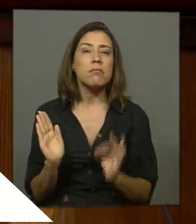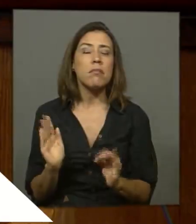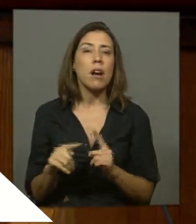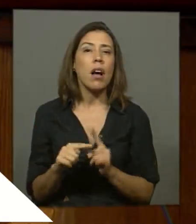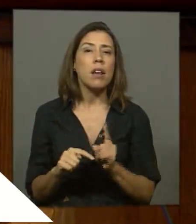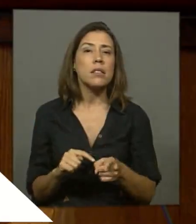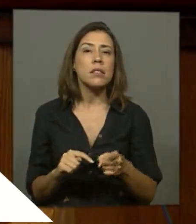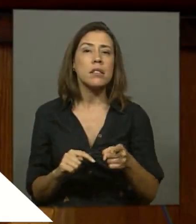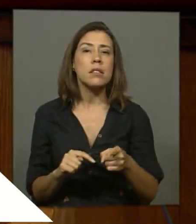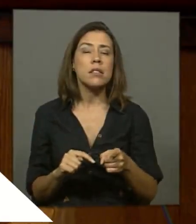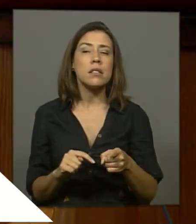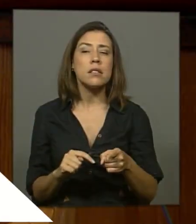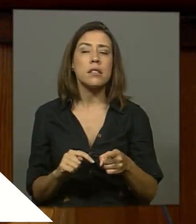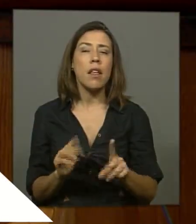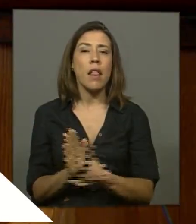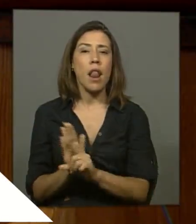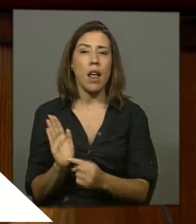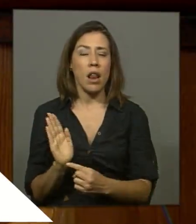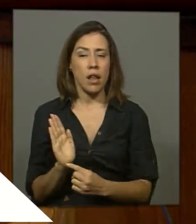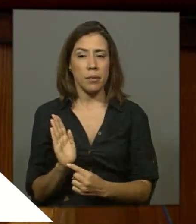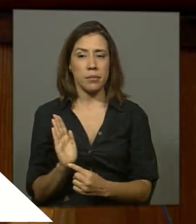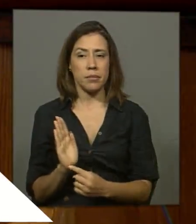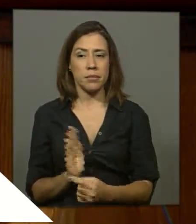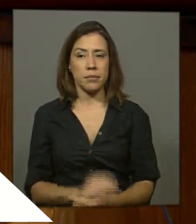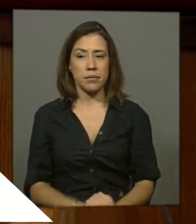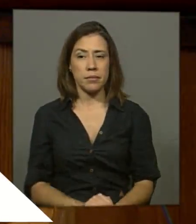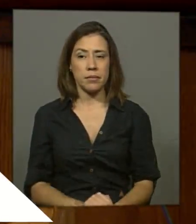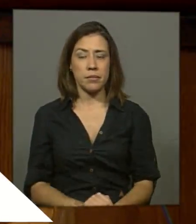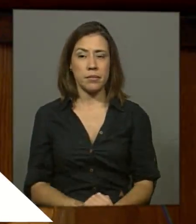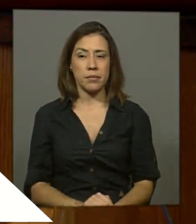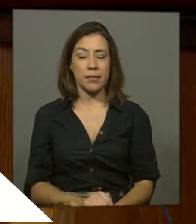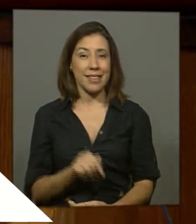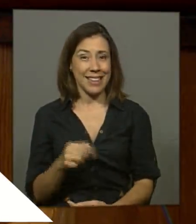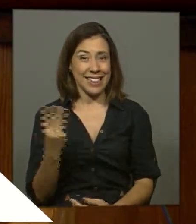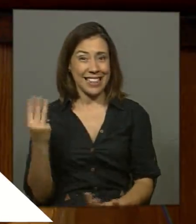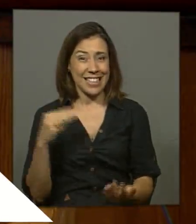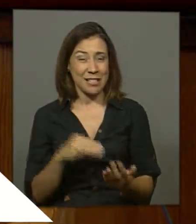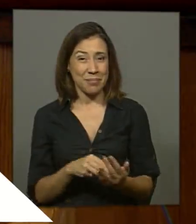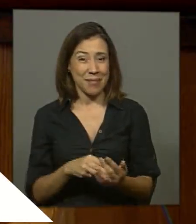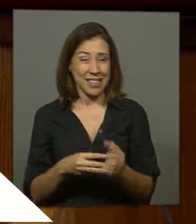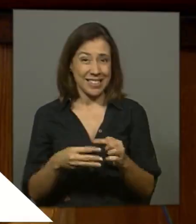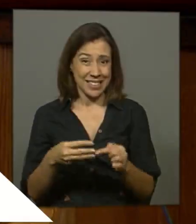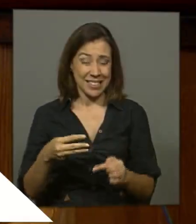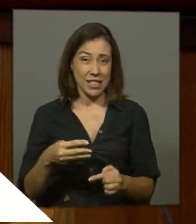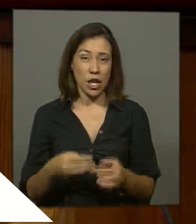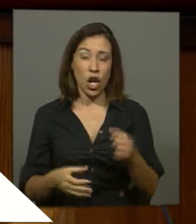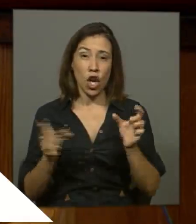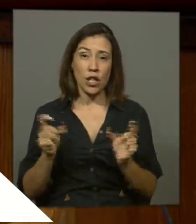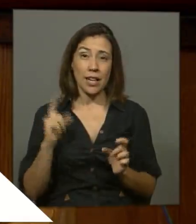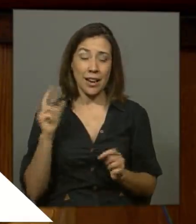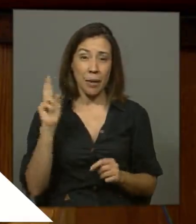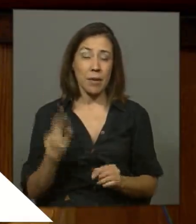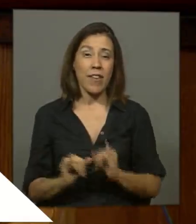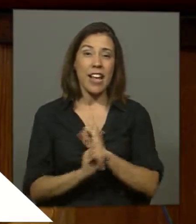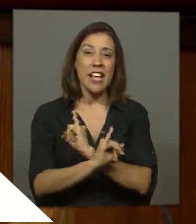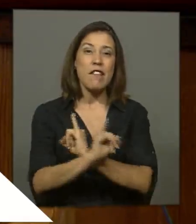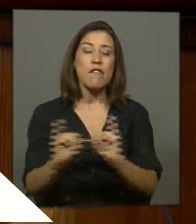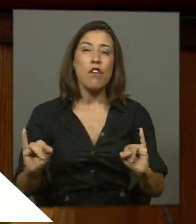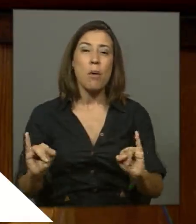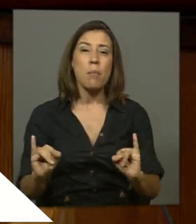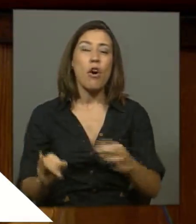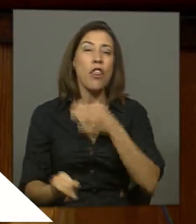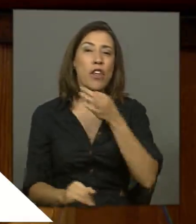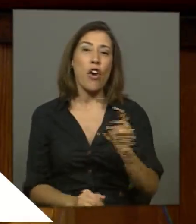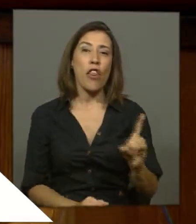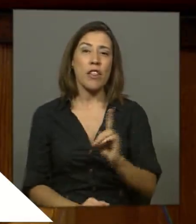requisitos objetivos de la ley respecto de esos 3000 casos la contraloría informó lo siguiente en